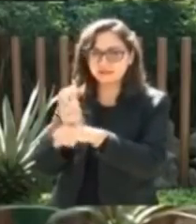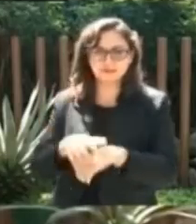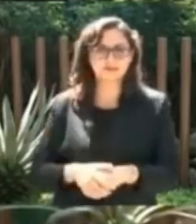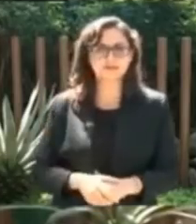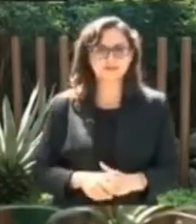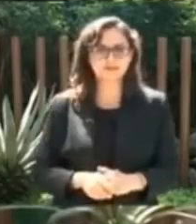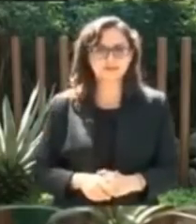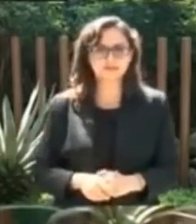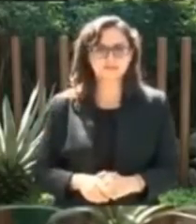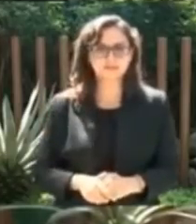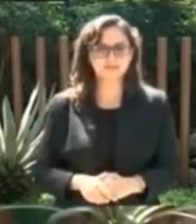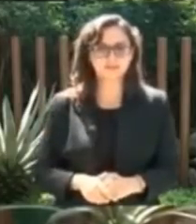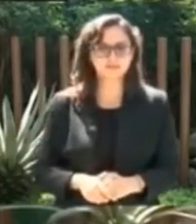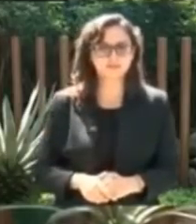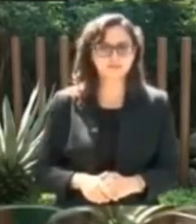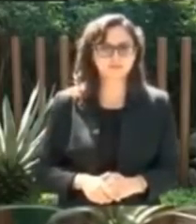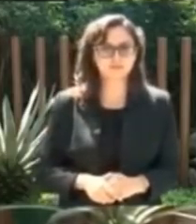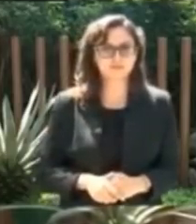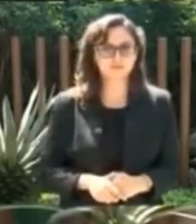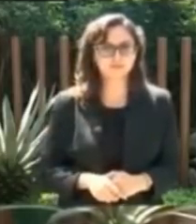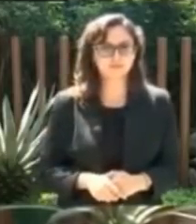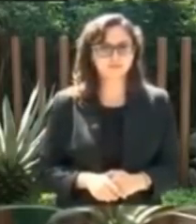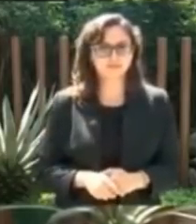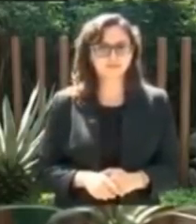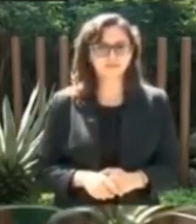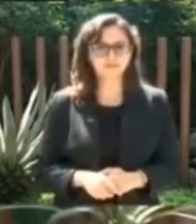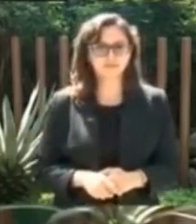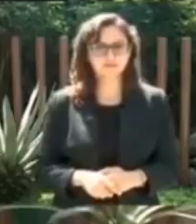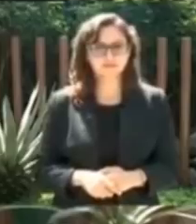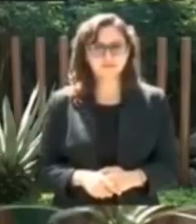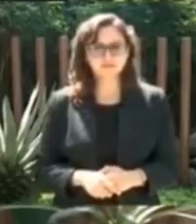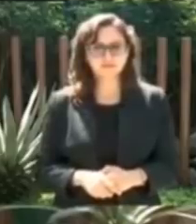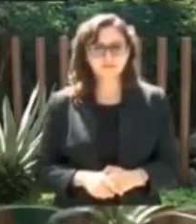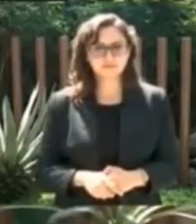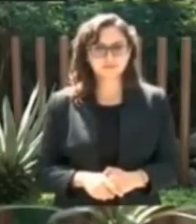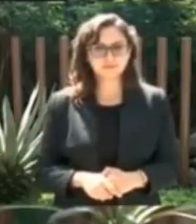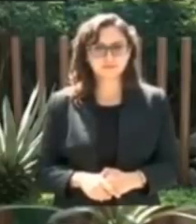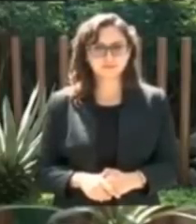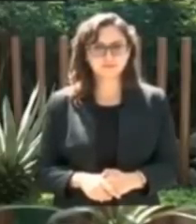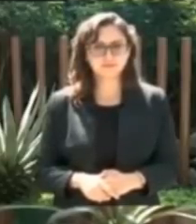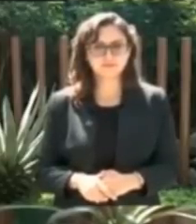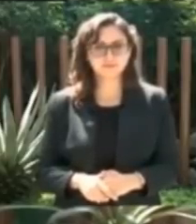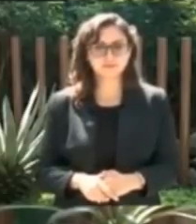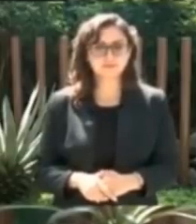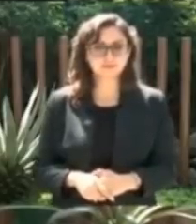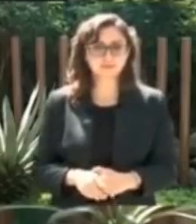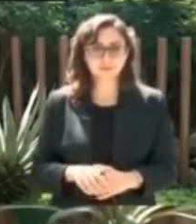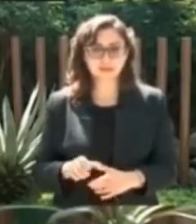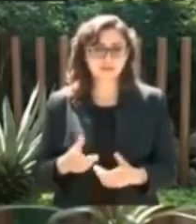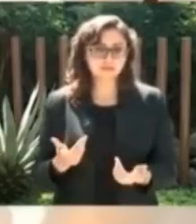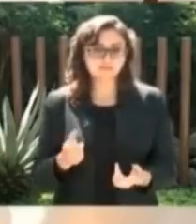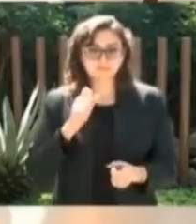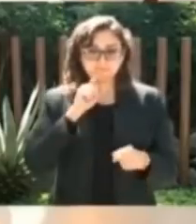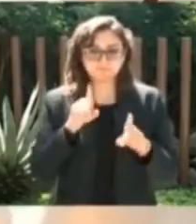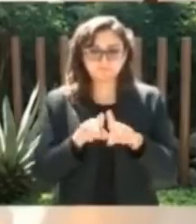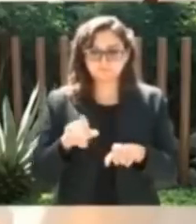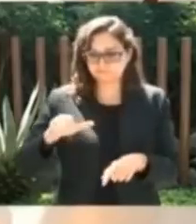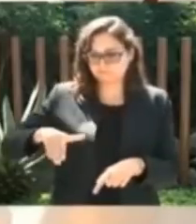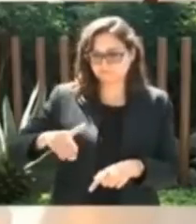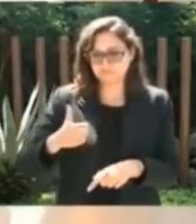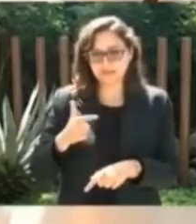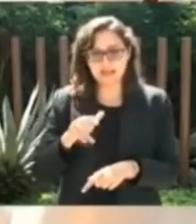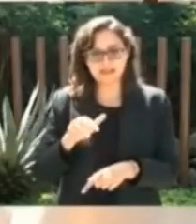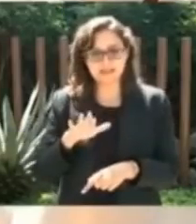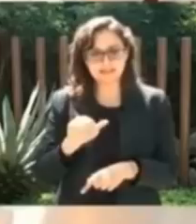acaso, como el maestro García Diego lo menciona,